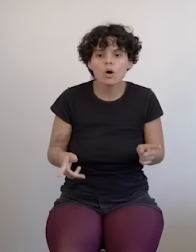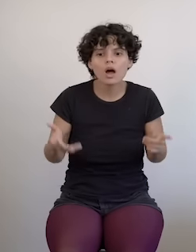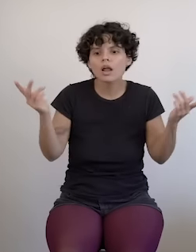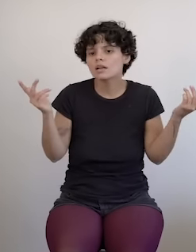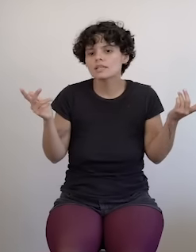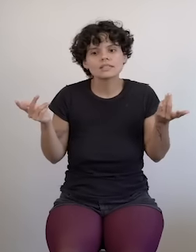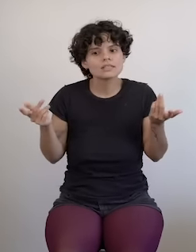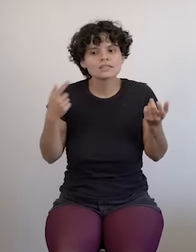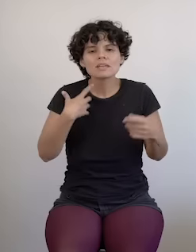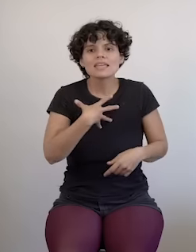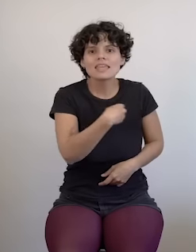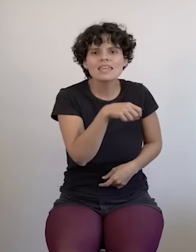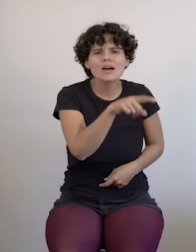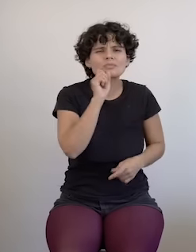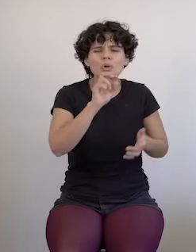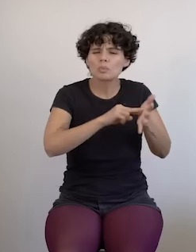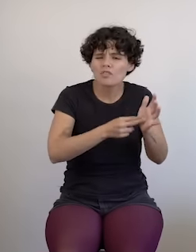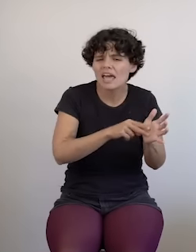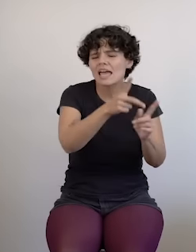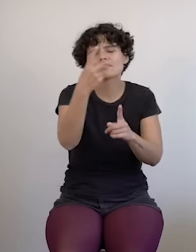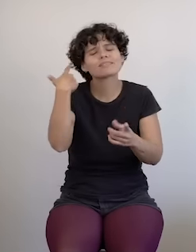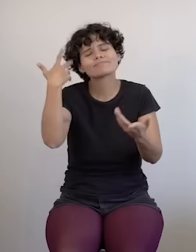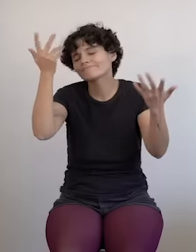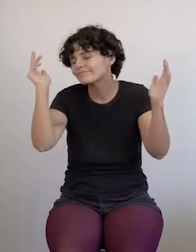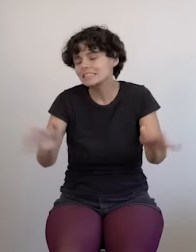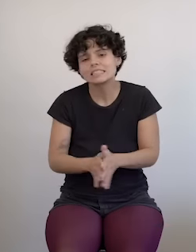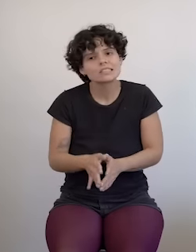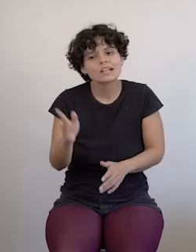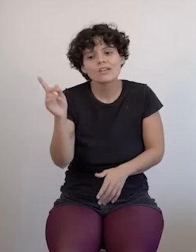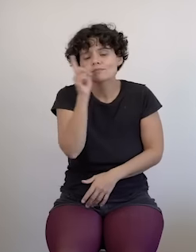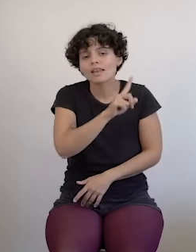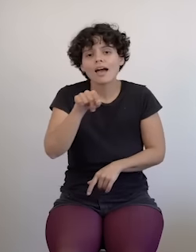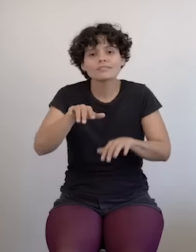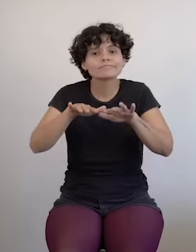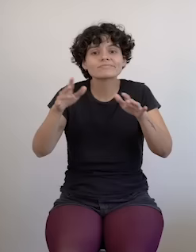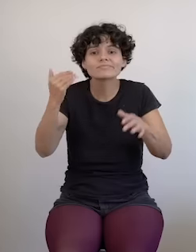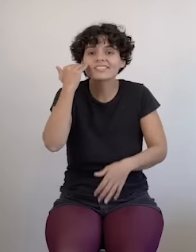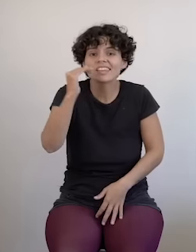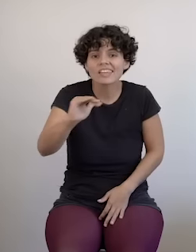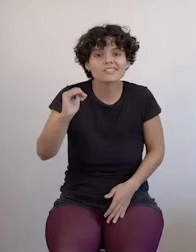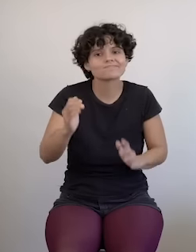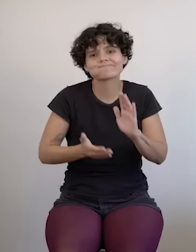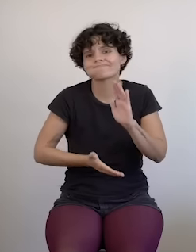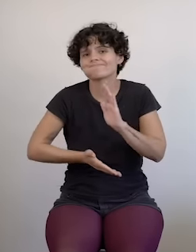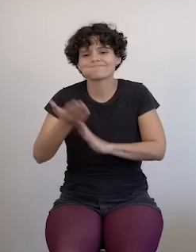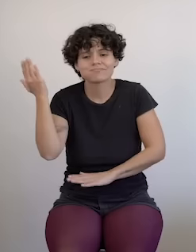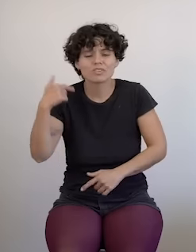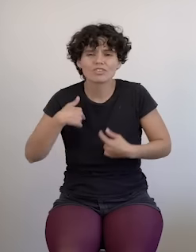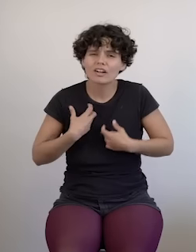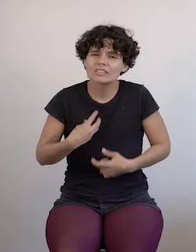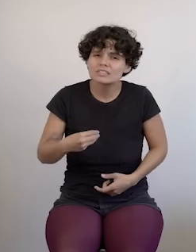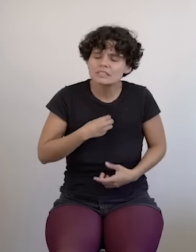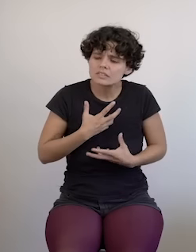cachai. Y rebotamos, pues no lo pude hacer bien. Mi hija por ahí unos problemas, el niño tuvo que irse. No pude hacerlo, cachai. Me